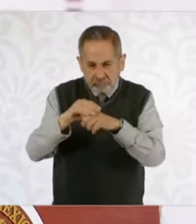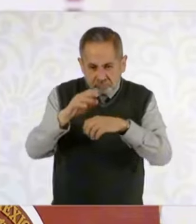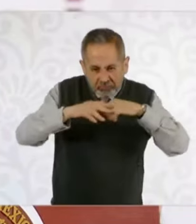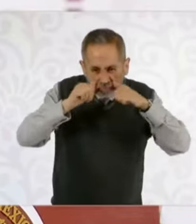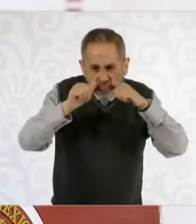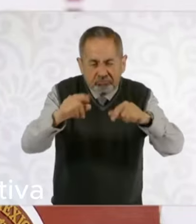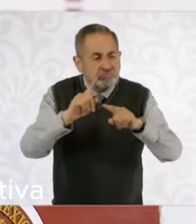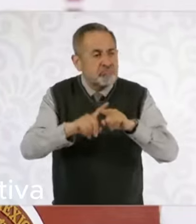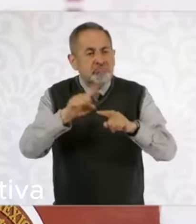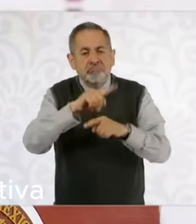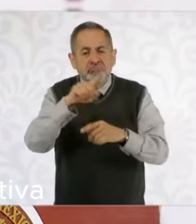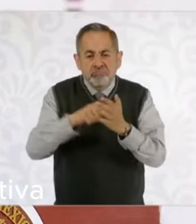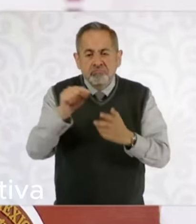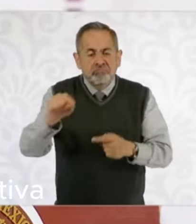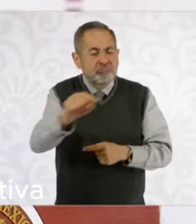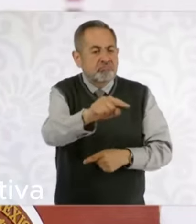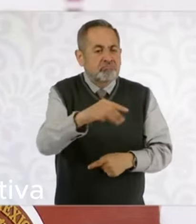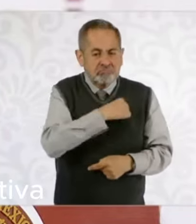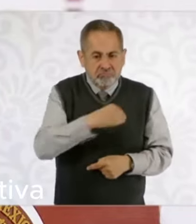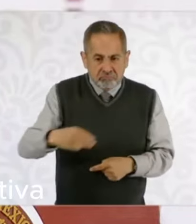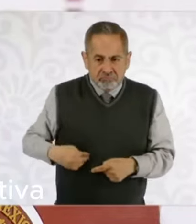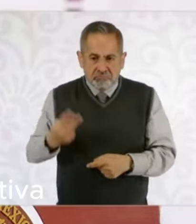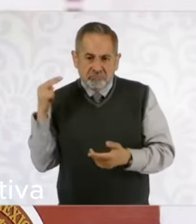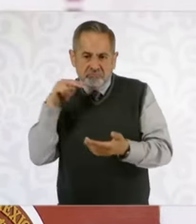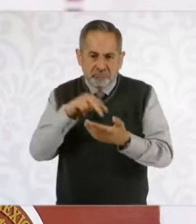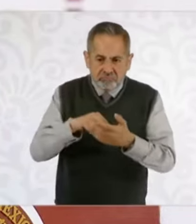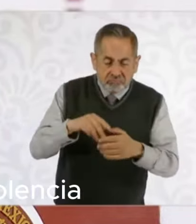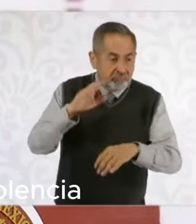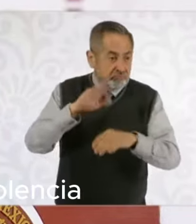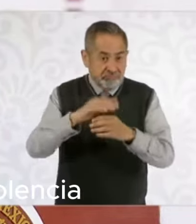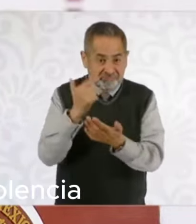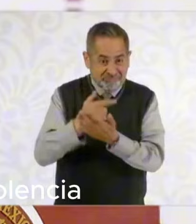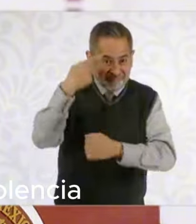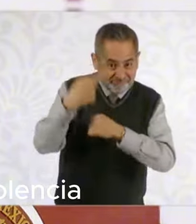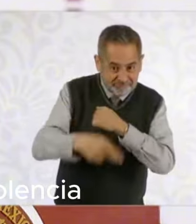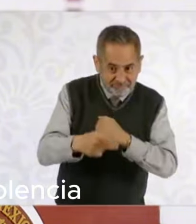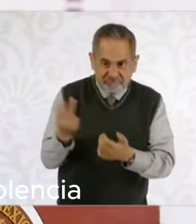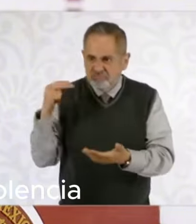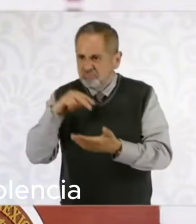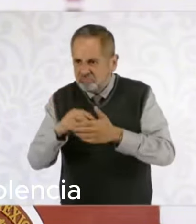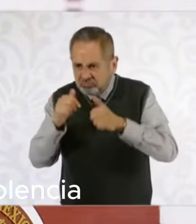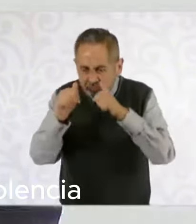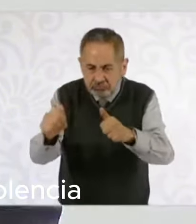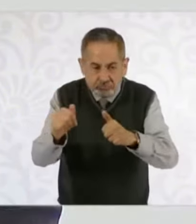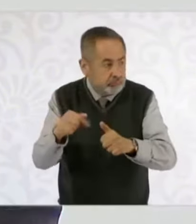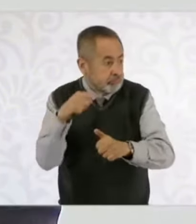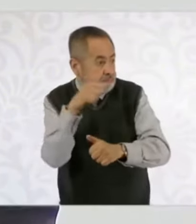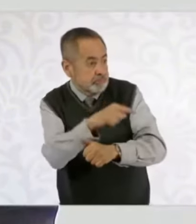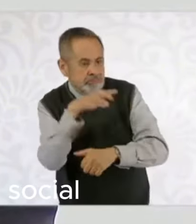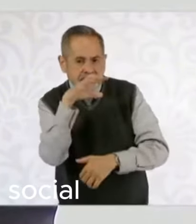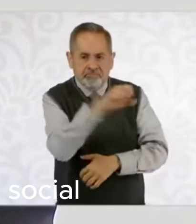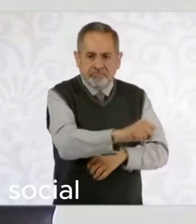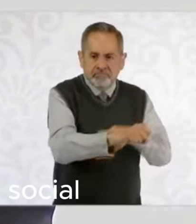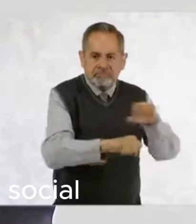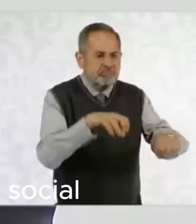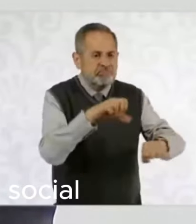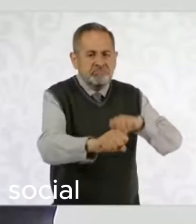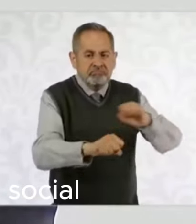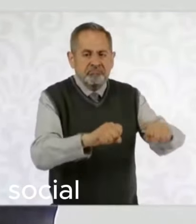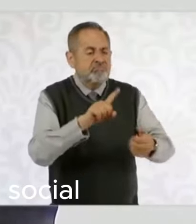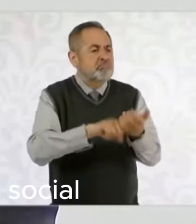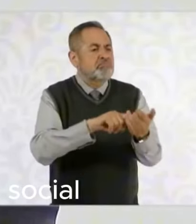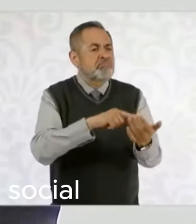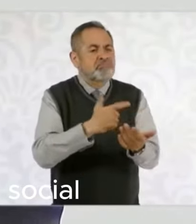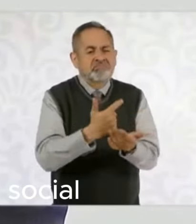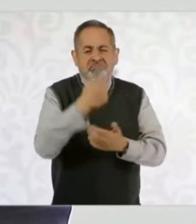de comunicación en municipios con alta incidencia delictiva, así como deteniendo a generadores de violencia, pero también incrementando sus